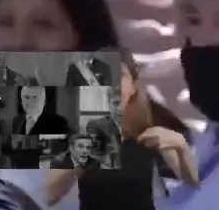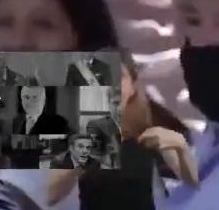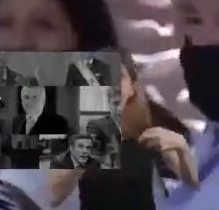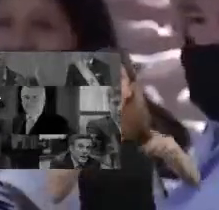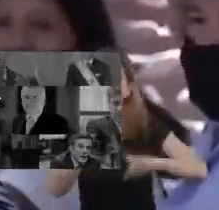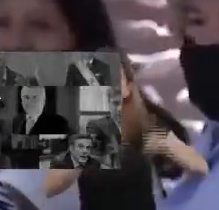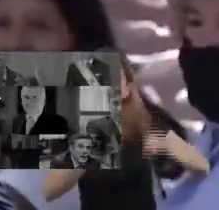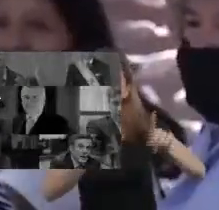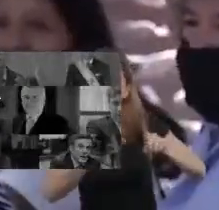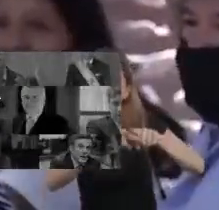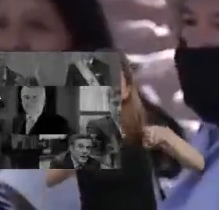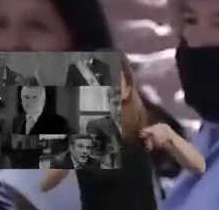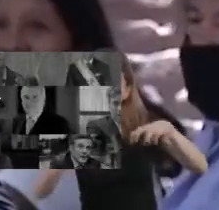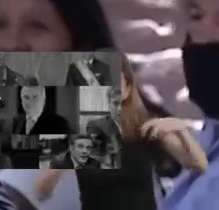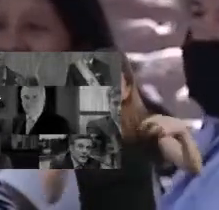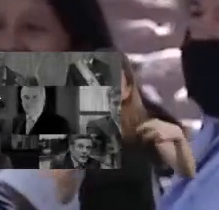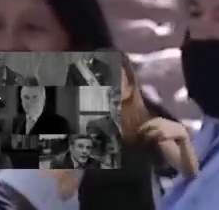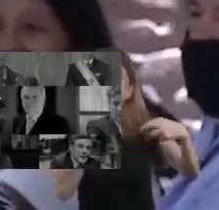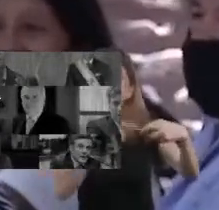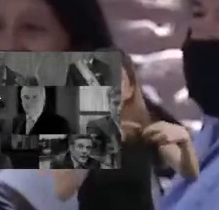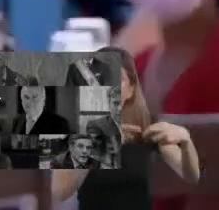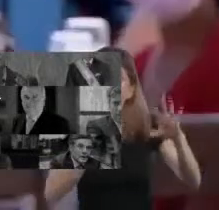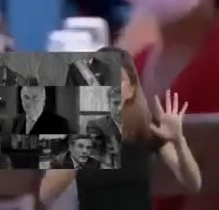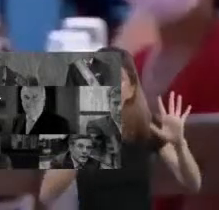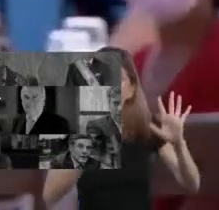algunos hombres que han podido lograr